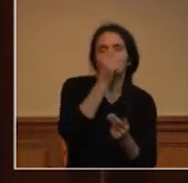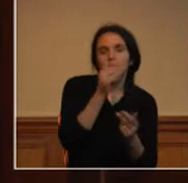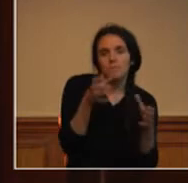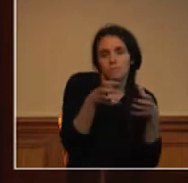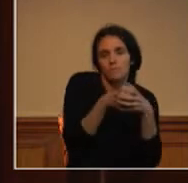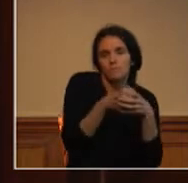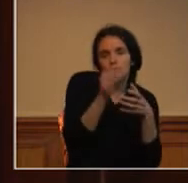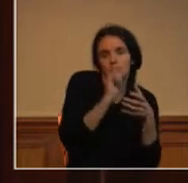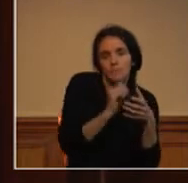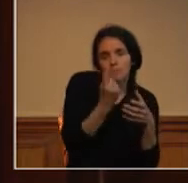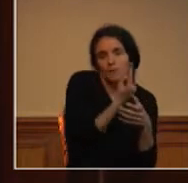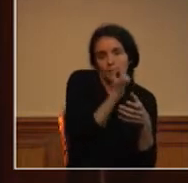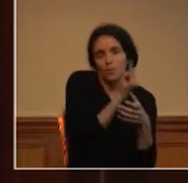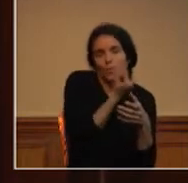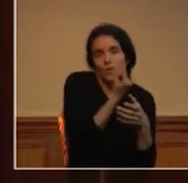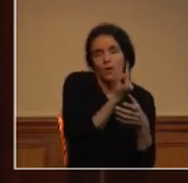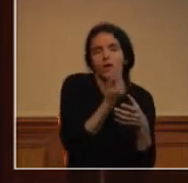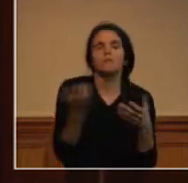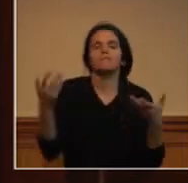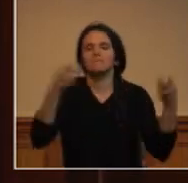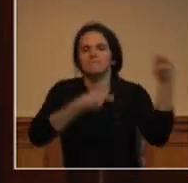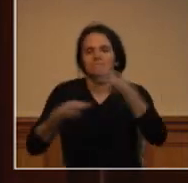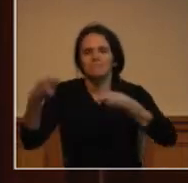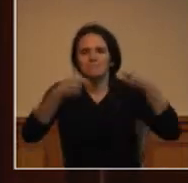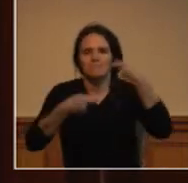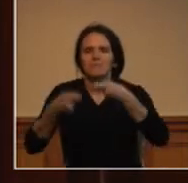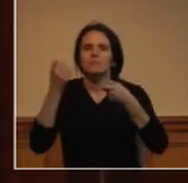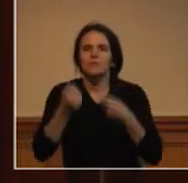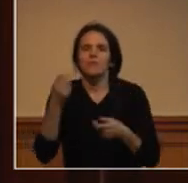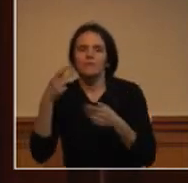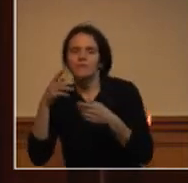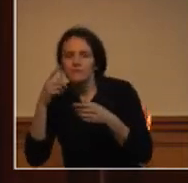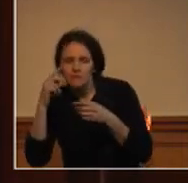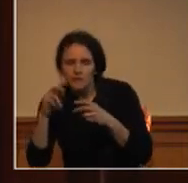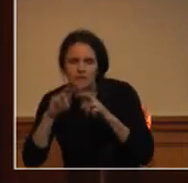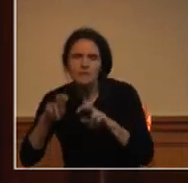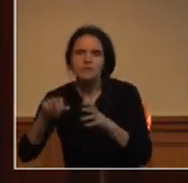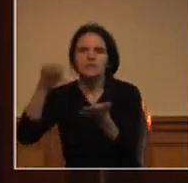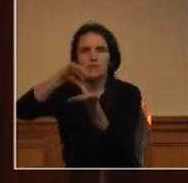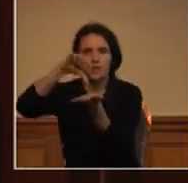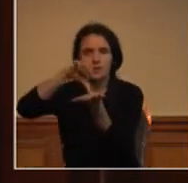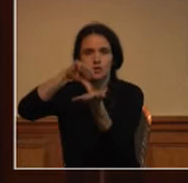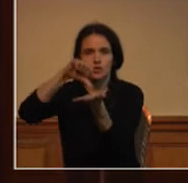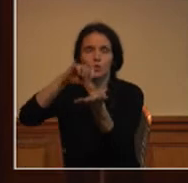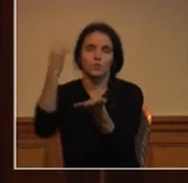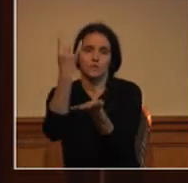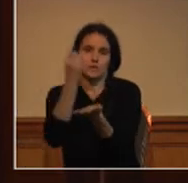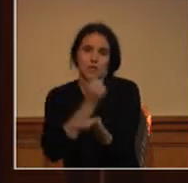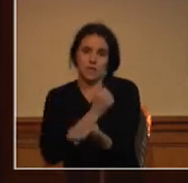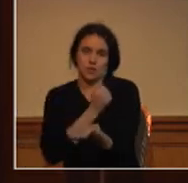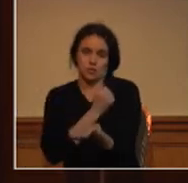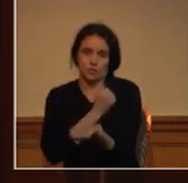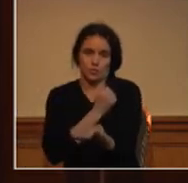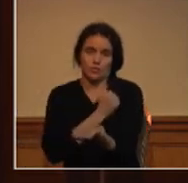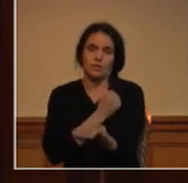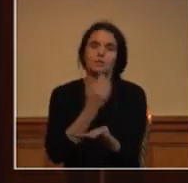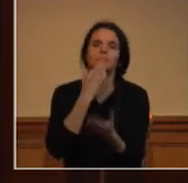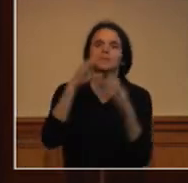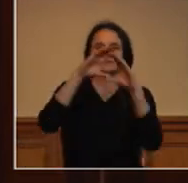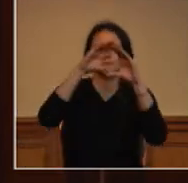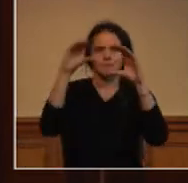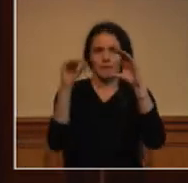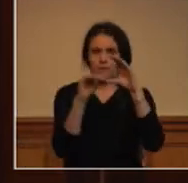el proceso de desarrollo y también el proceso de testeo, centros alojados en la Universidad Católica, el CEDETI